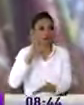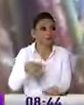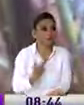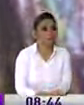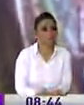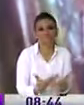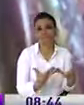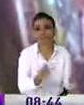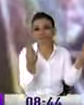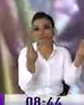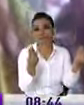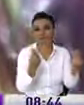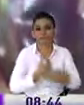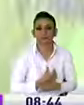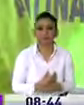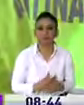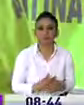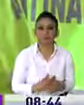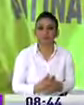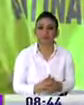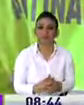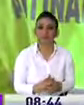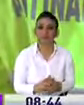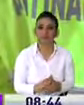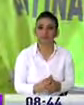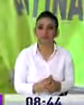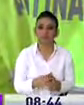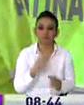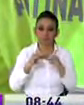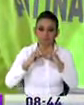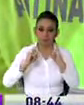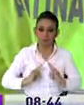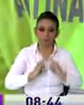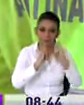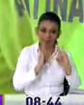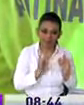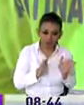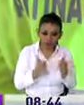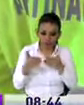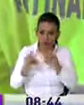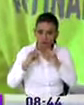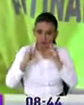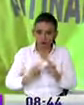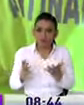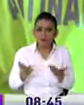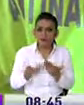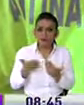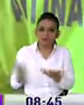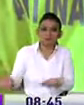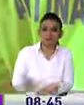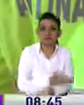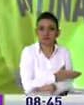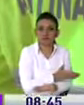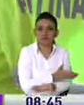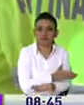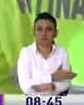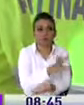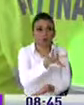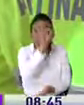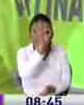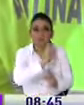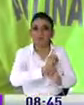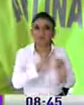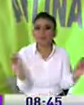uniformados, desaparecieron en la selva. Son pequeños, pero tienen esa facilidad de movilidad para no ser detectados o no